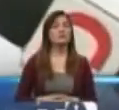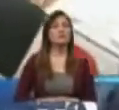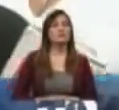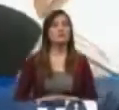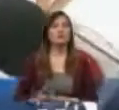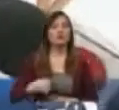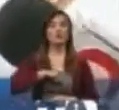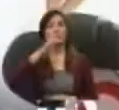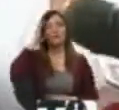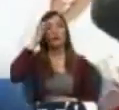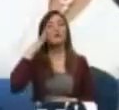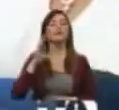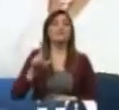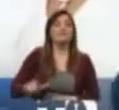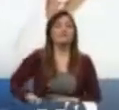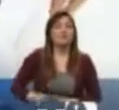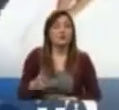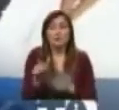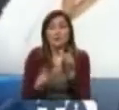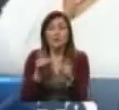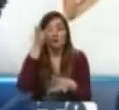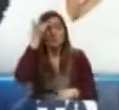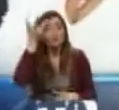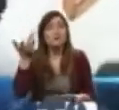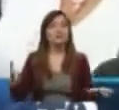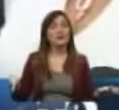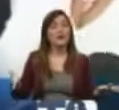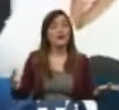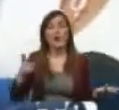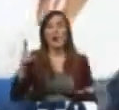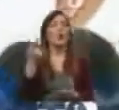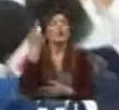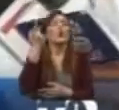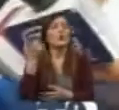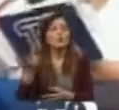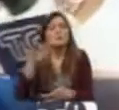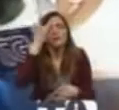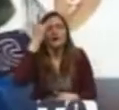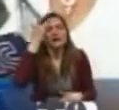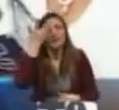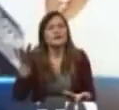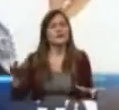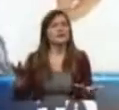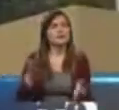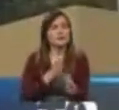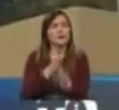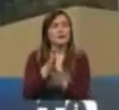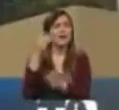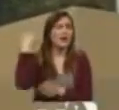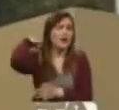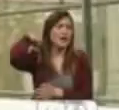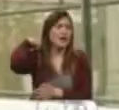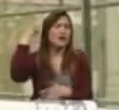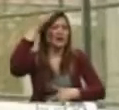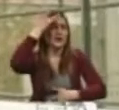a nosotros nos preocupa la parte de la salud de los pacientes. Habida cuenta que este es el único hospital en el país que tiene esta especialidad. La Casa